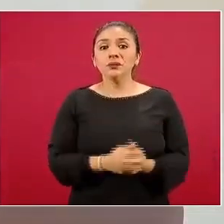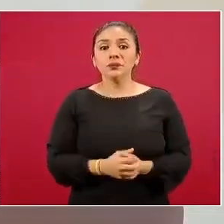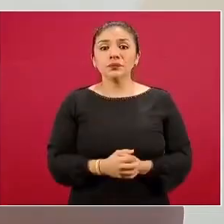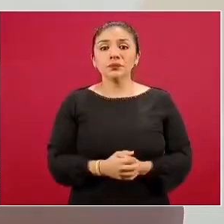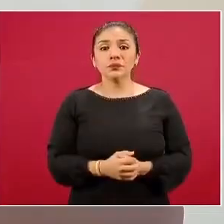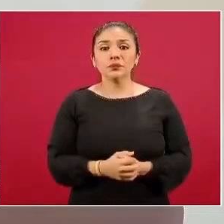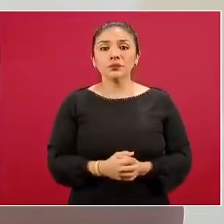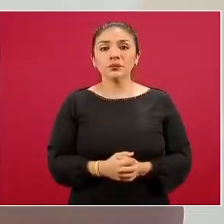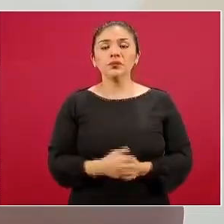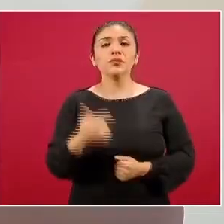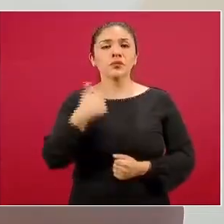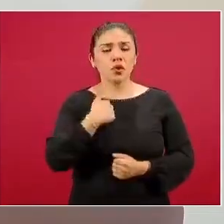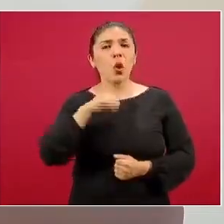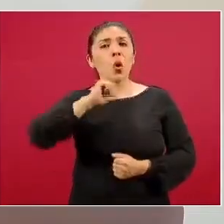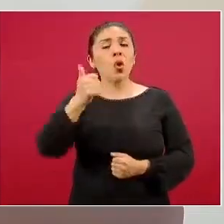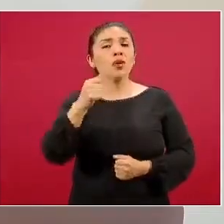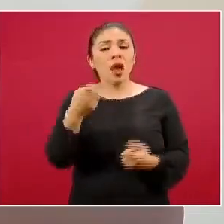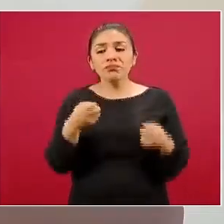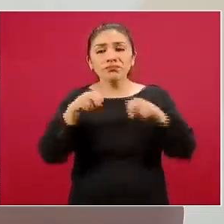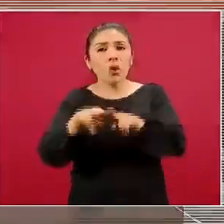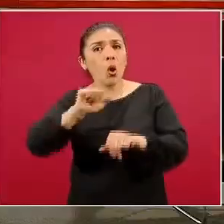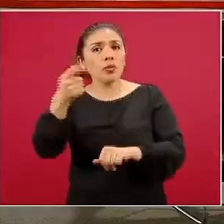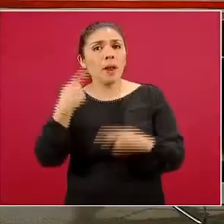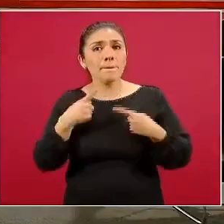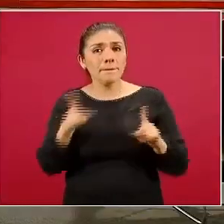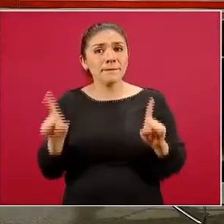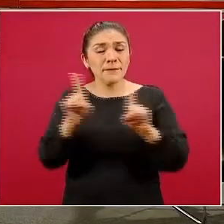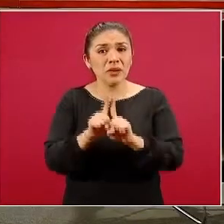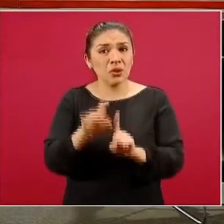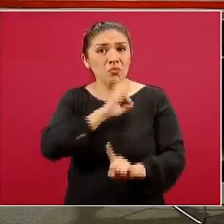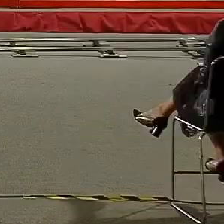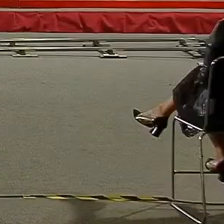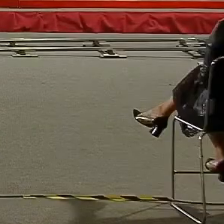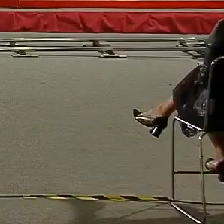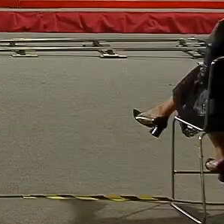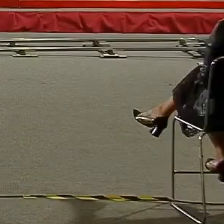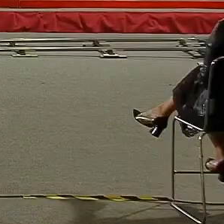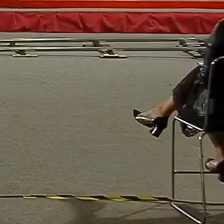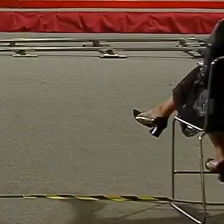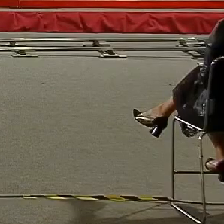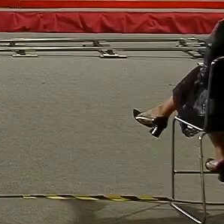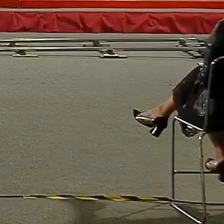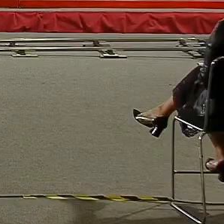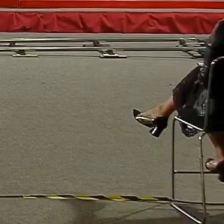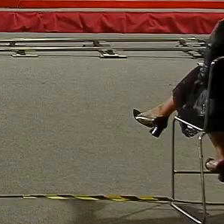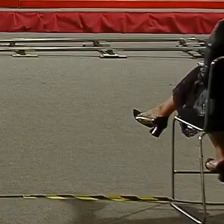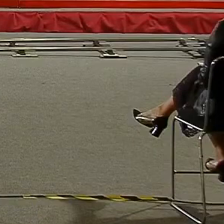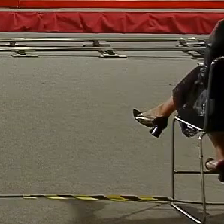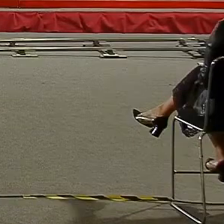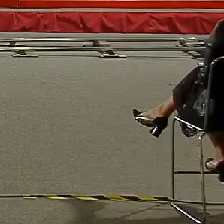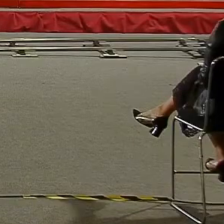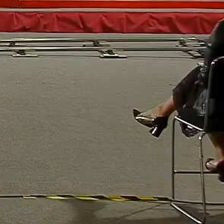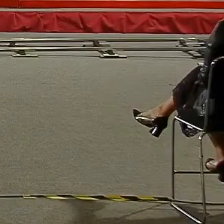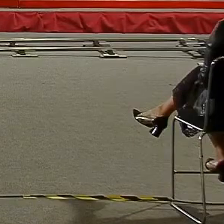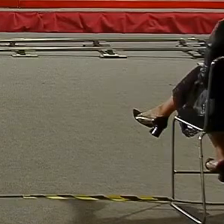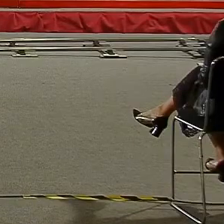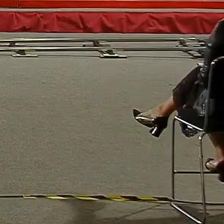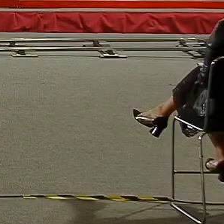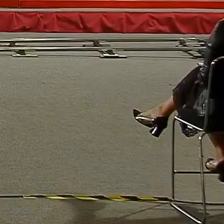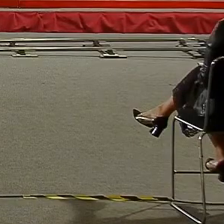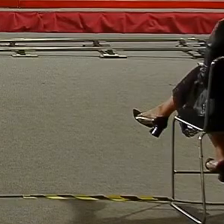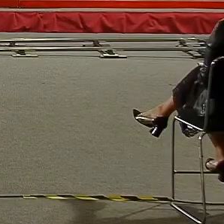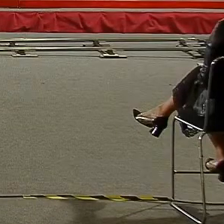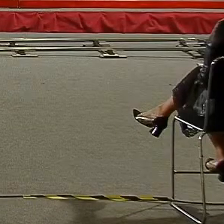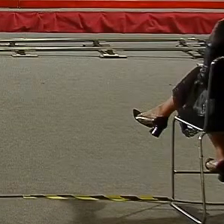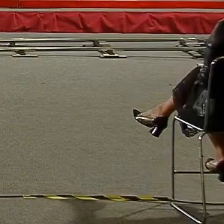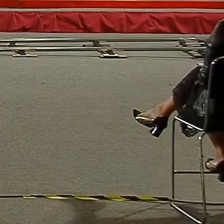con otra pareja y demás, mi riesgo de transmisión, pues de infecciones de transmisión sexual, pero también del propio